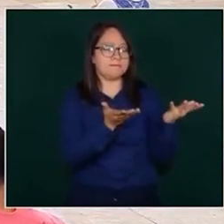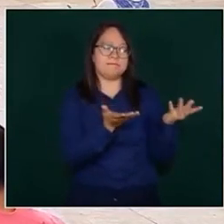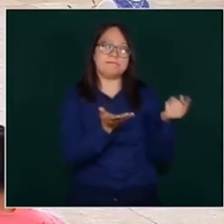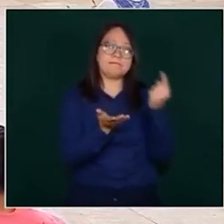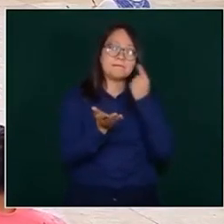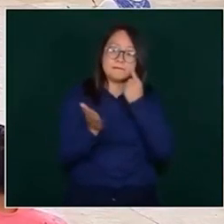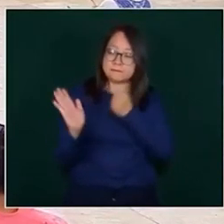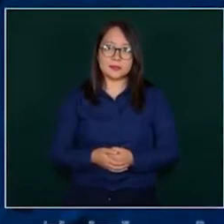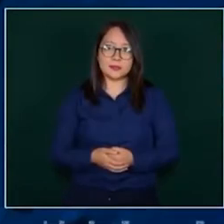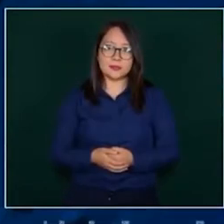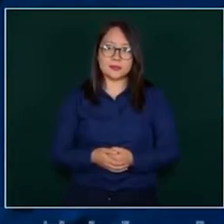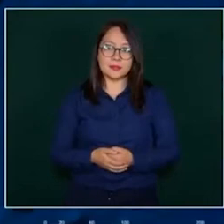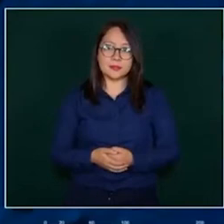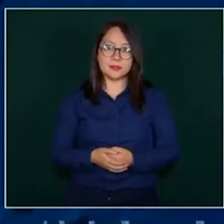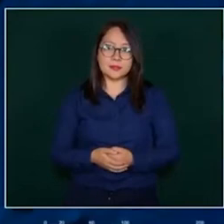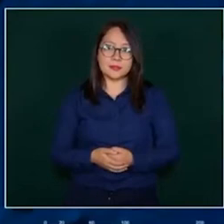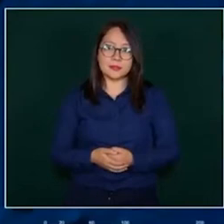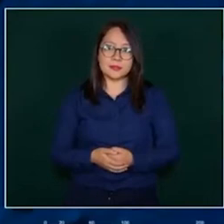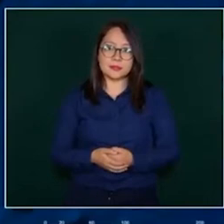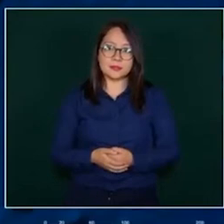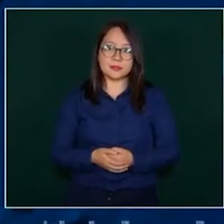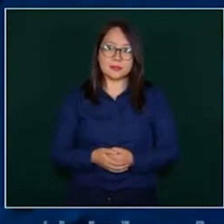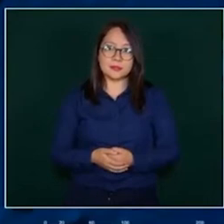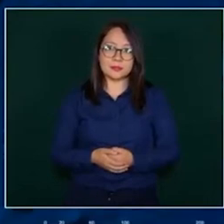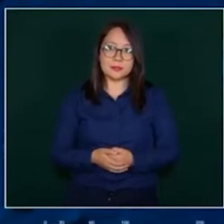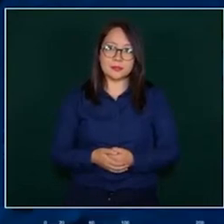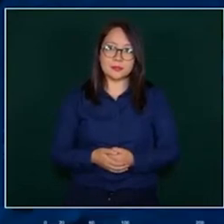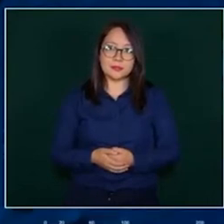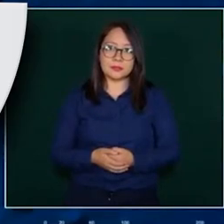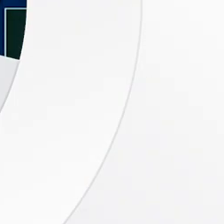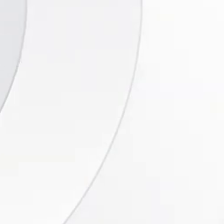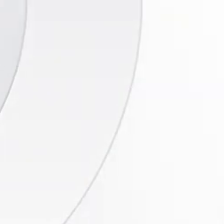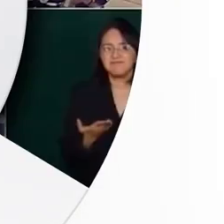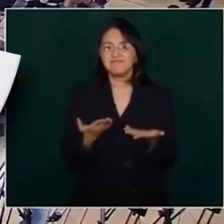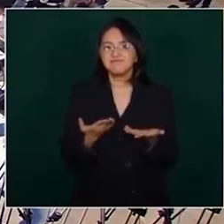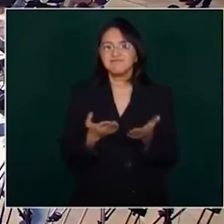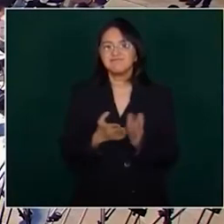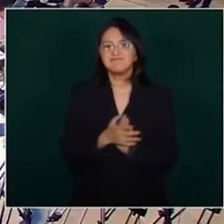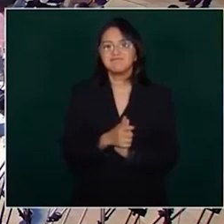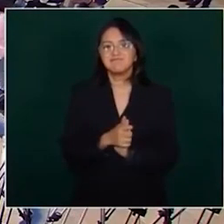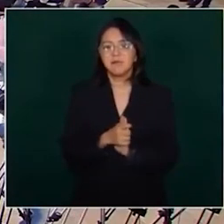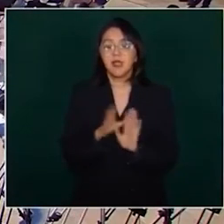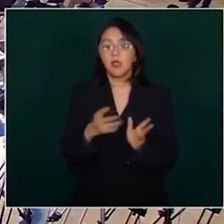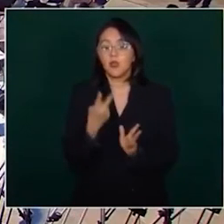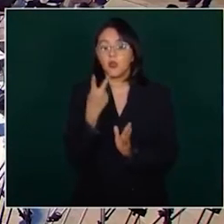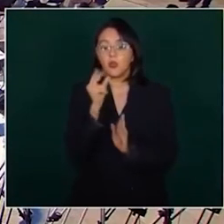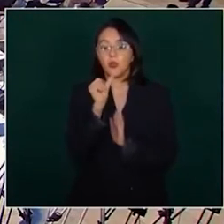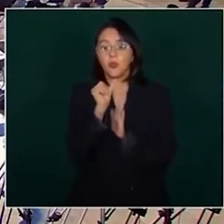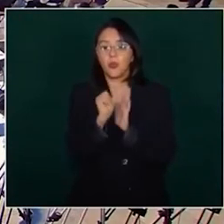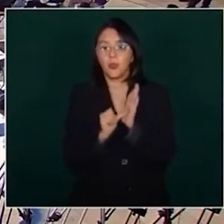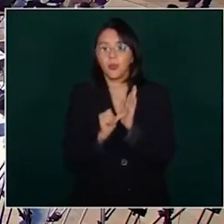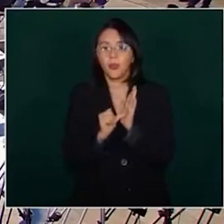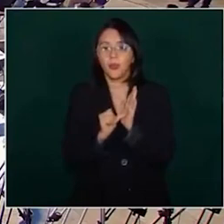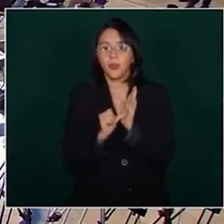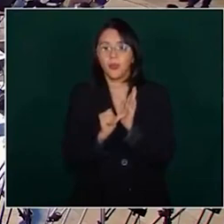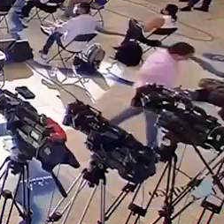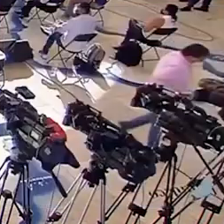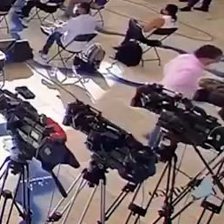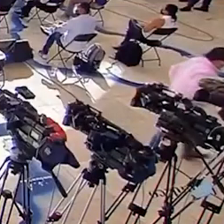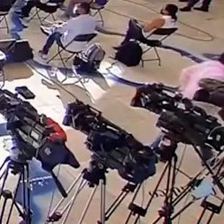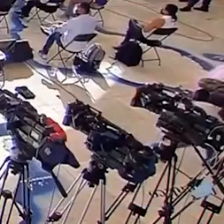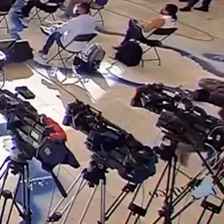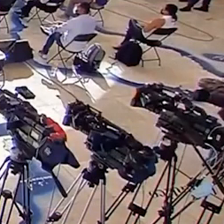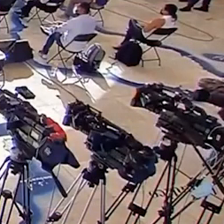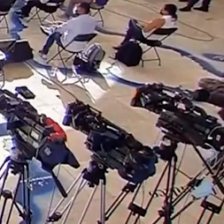Miren, desde aquí, desde Palenque, que 2 meses el